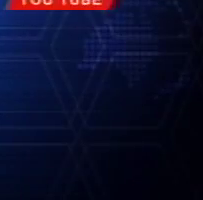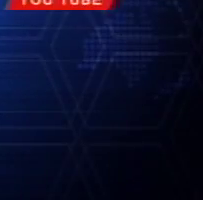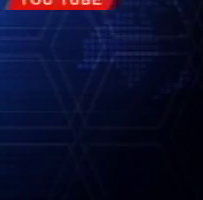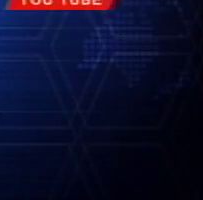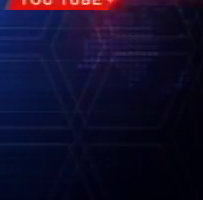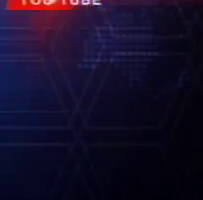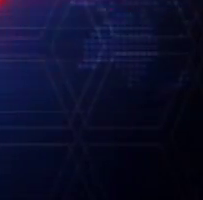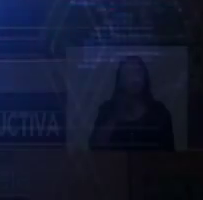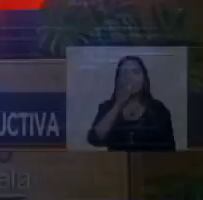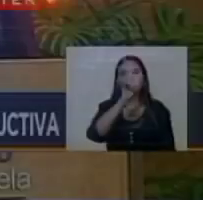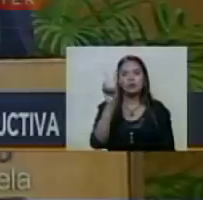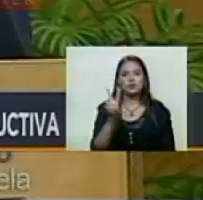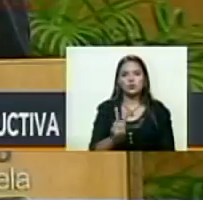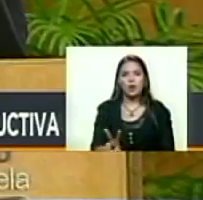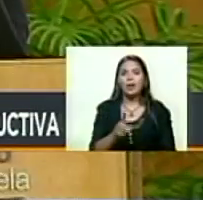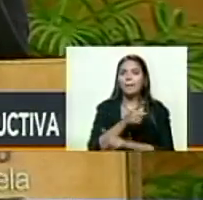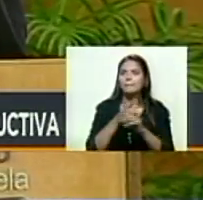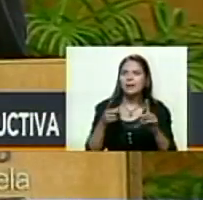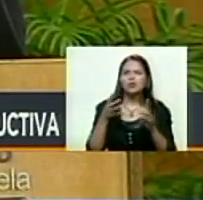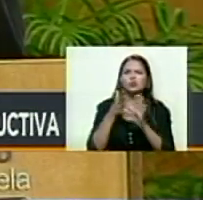de...